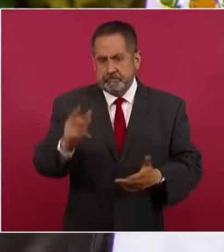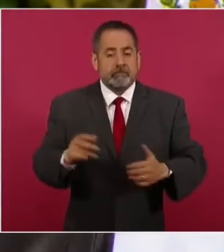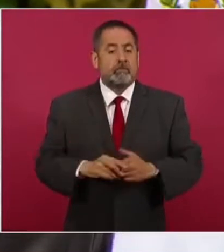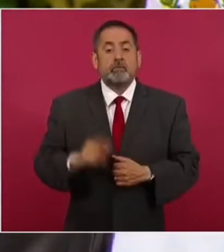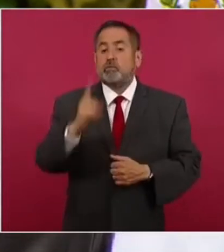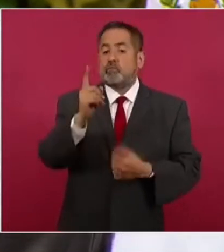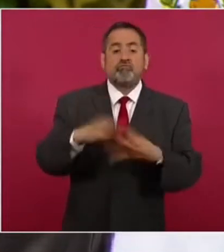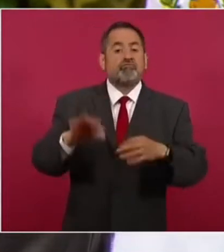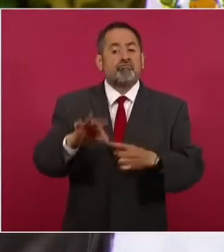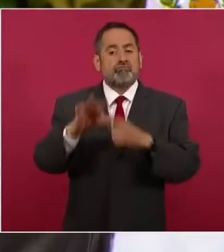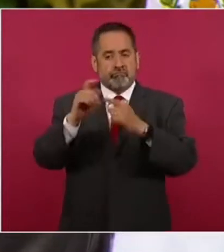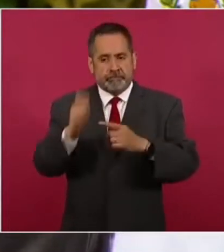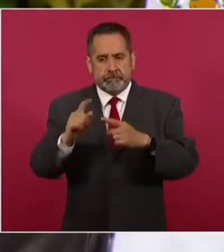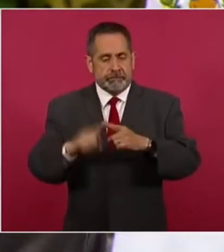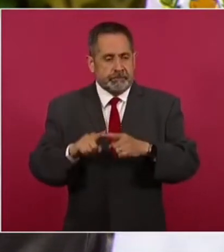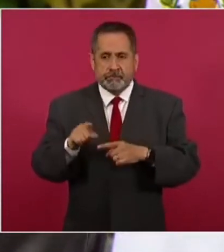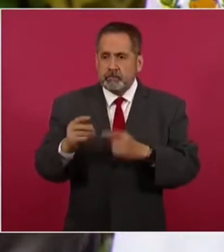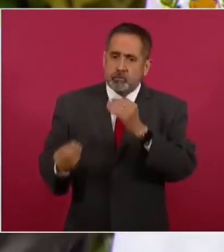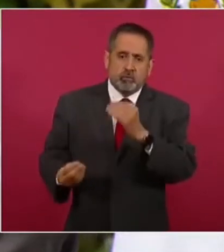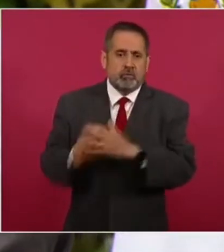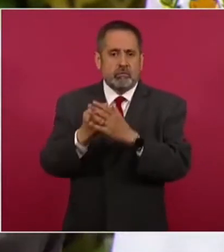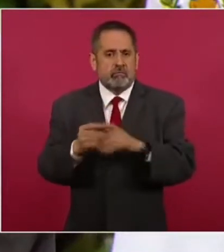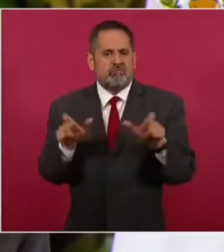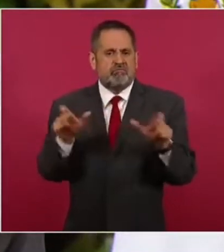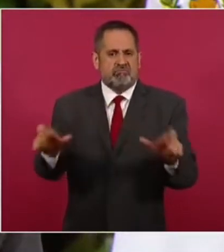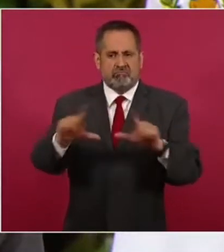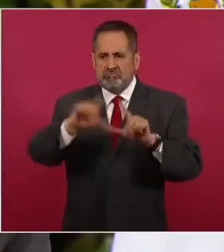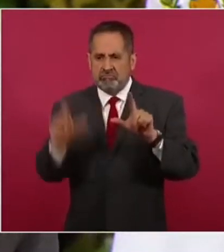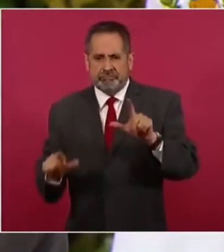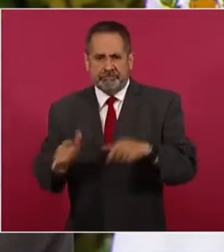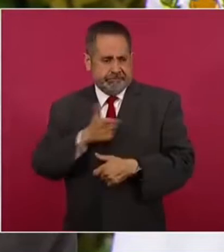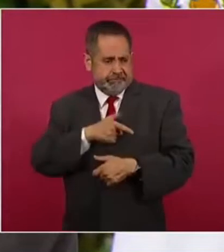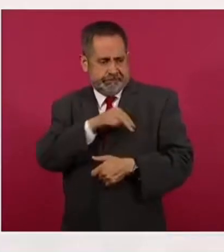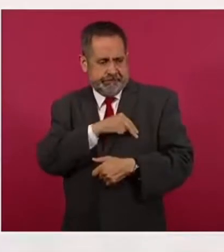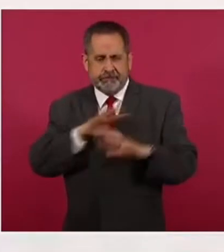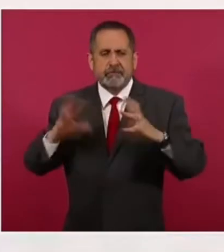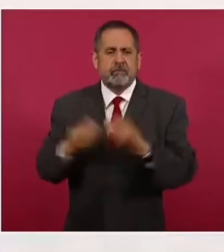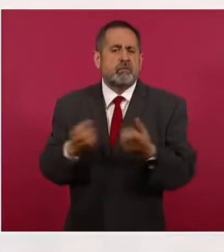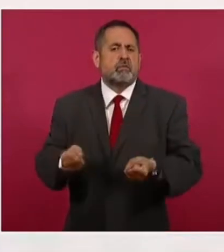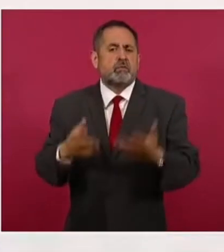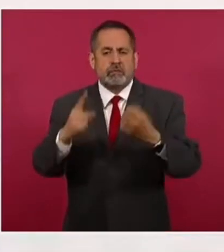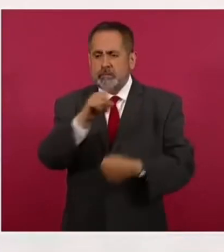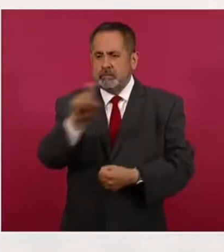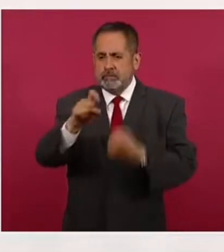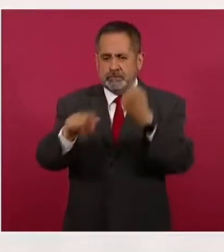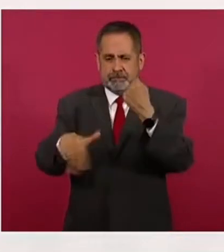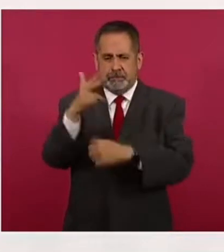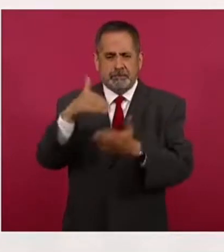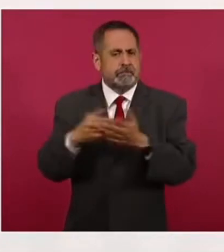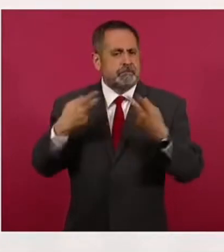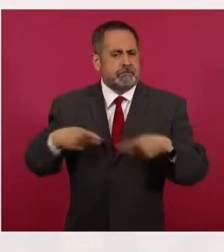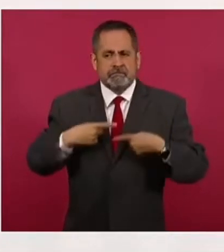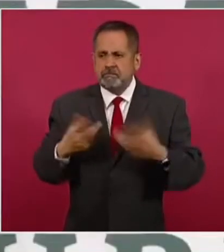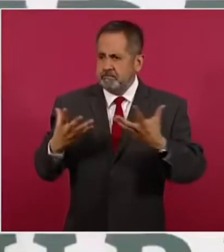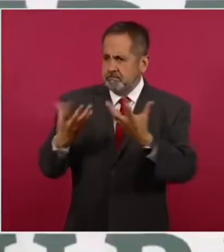la importancia de la creación de la Guardia Nacional, que ya cuenta con 113,000 elementos, los